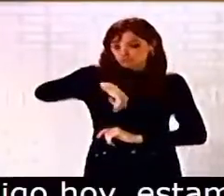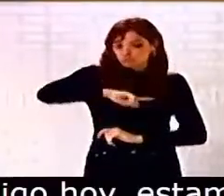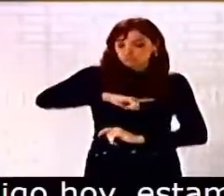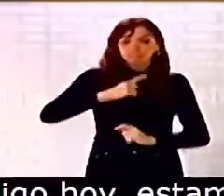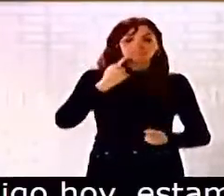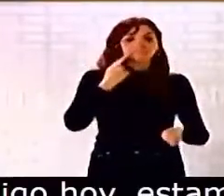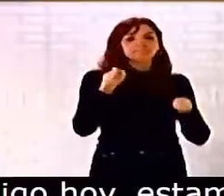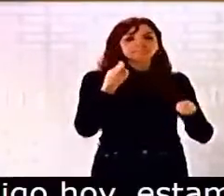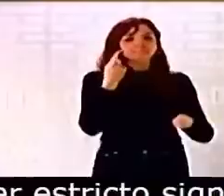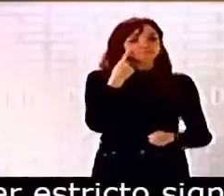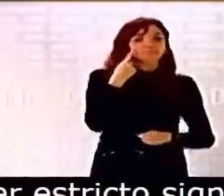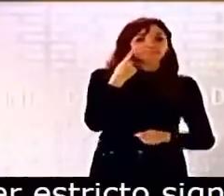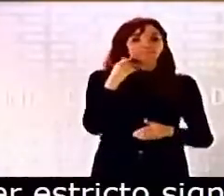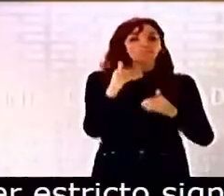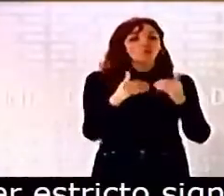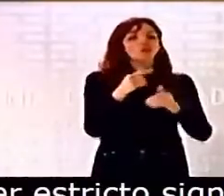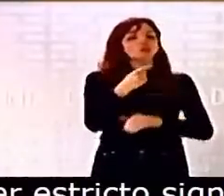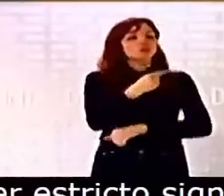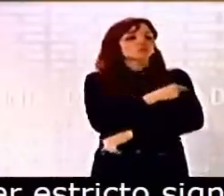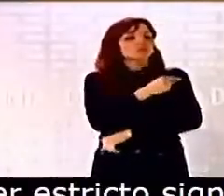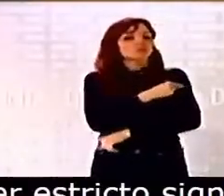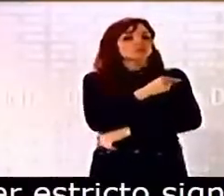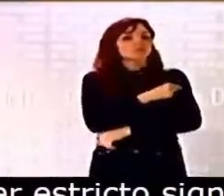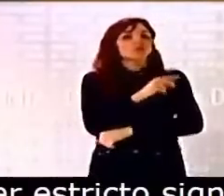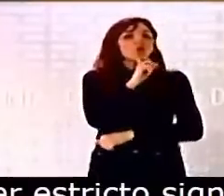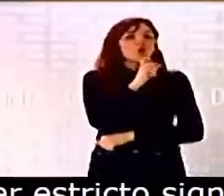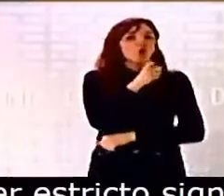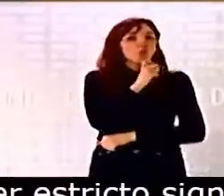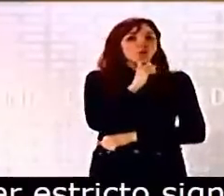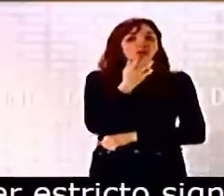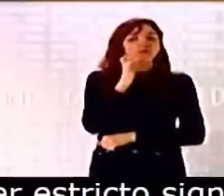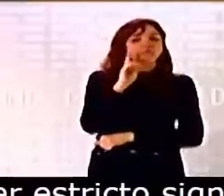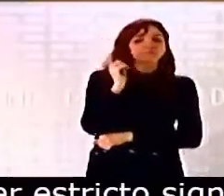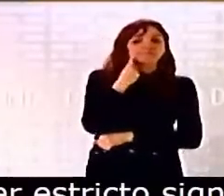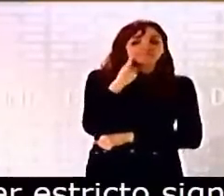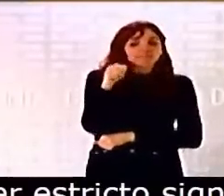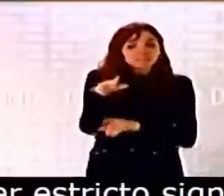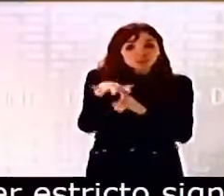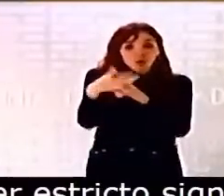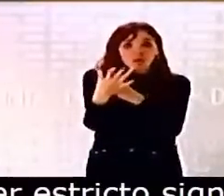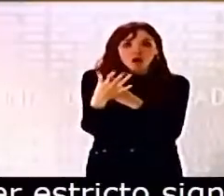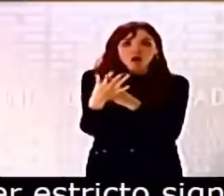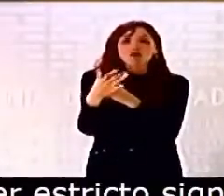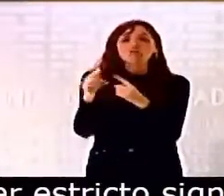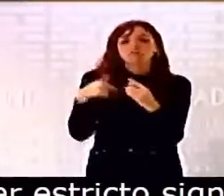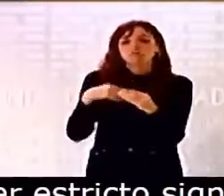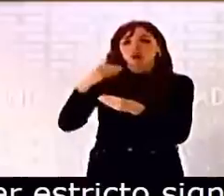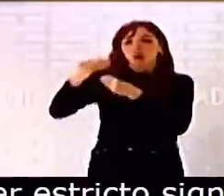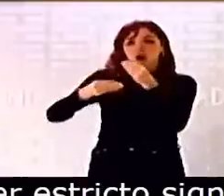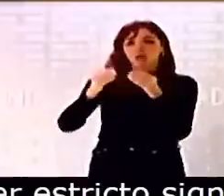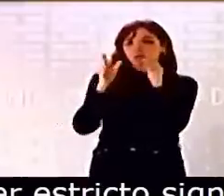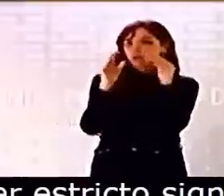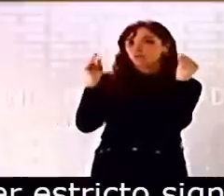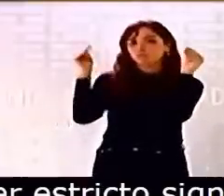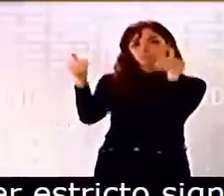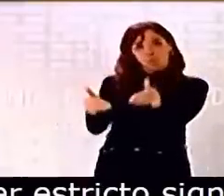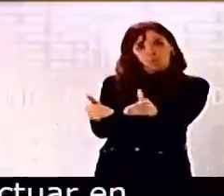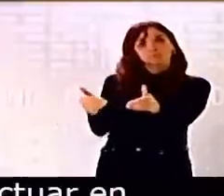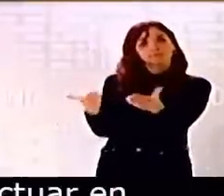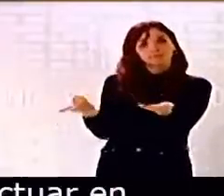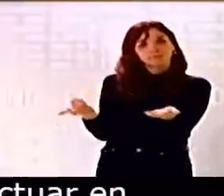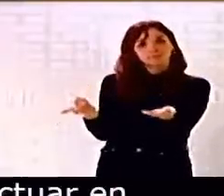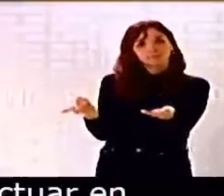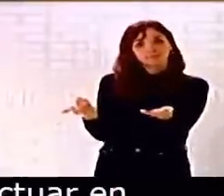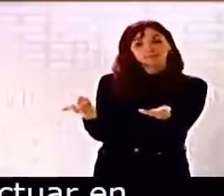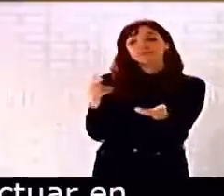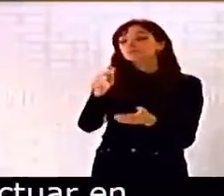controlar el proceso y, si se produce alguna situación, actuar en consecuencia. Y para